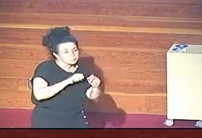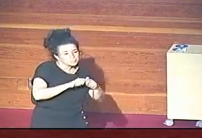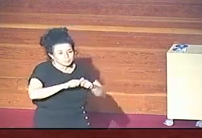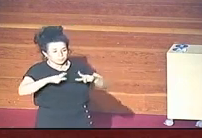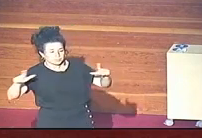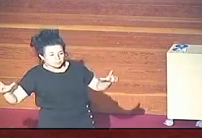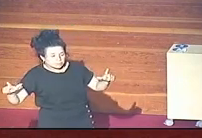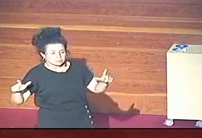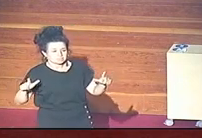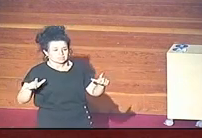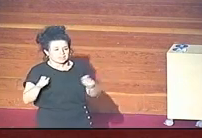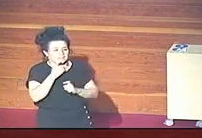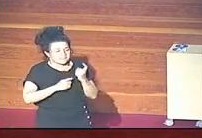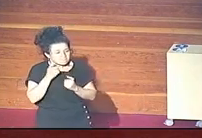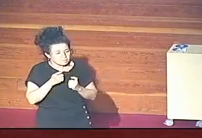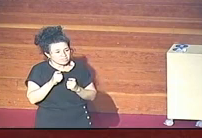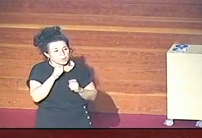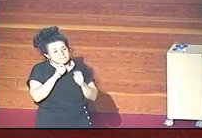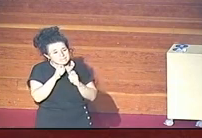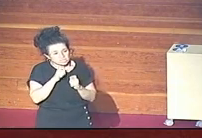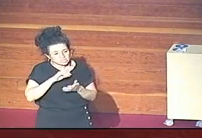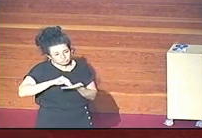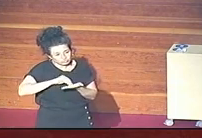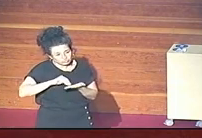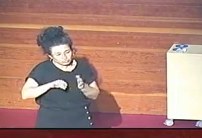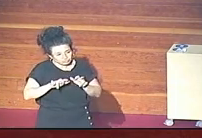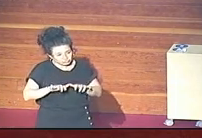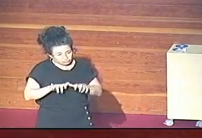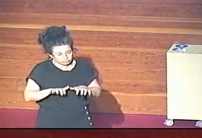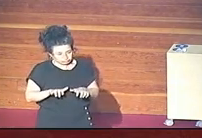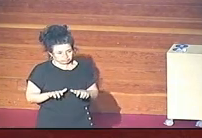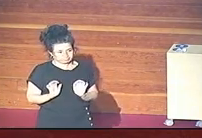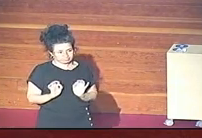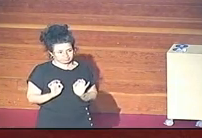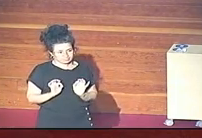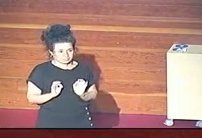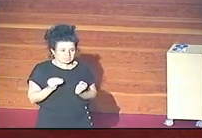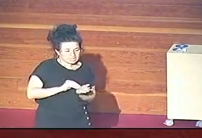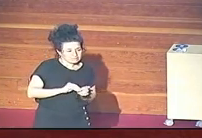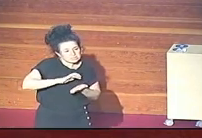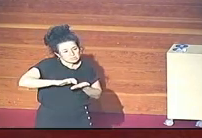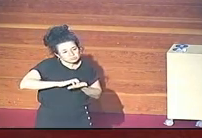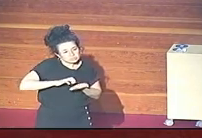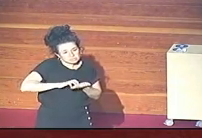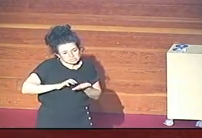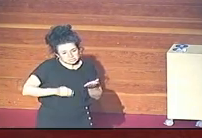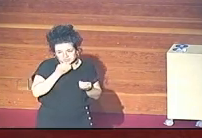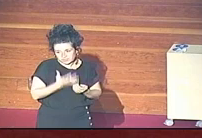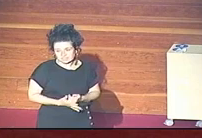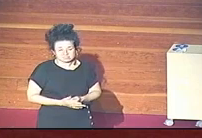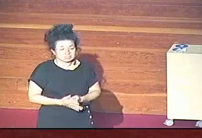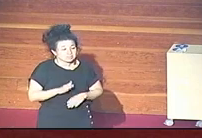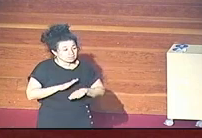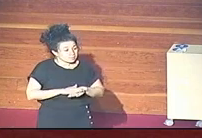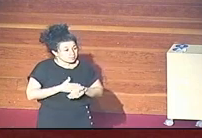información escrita por periodistas y además bueno pues pues bien escrita no para mí son